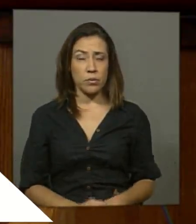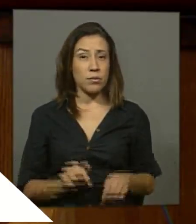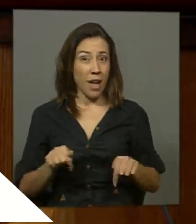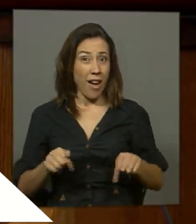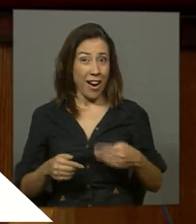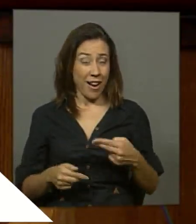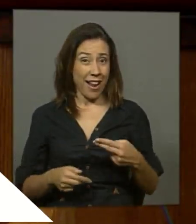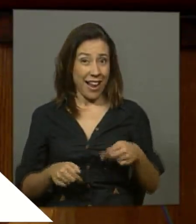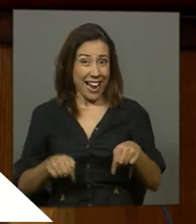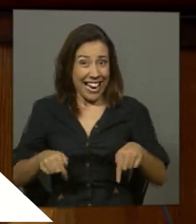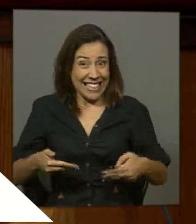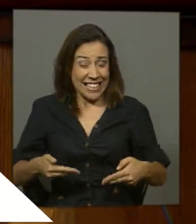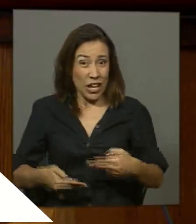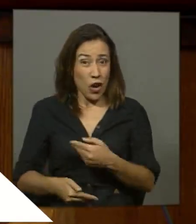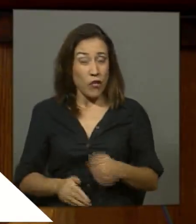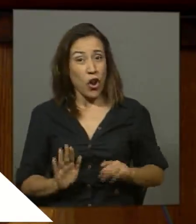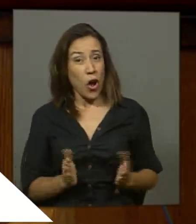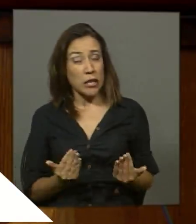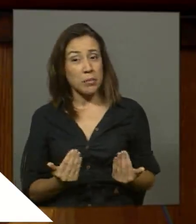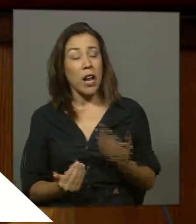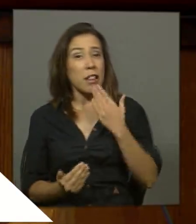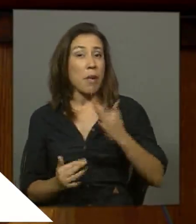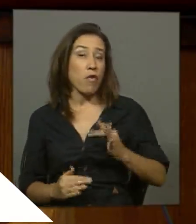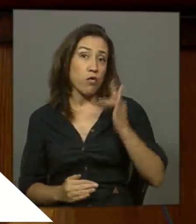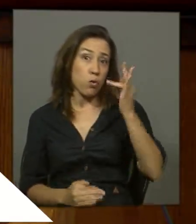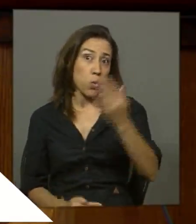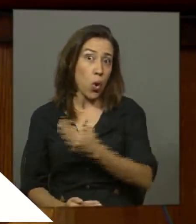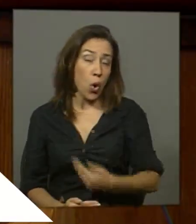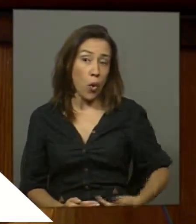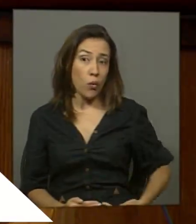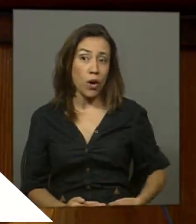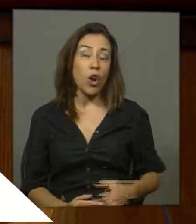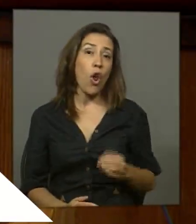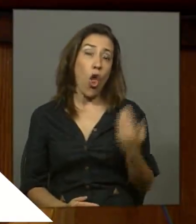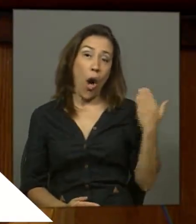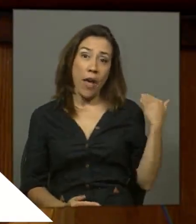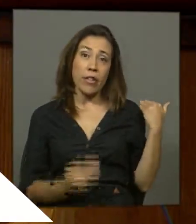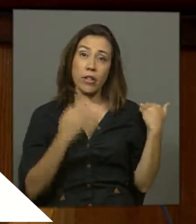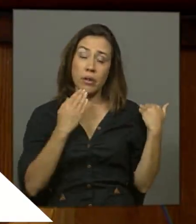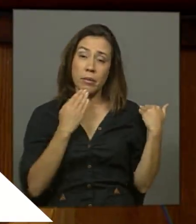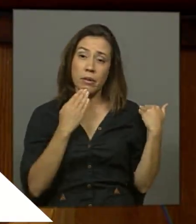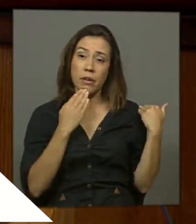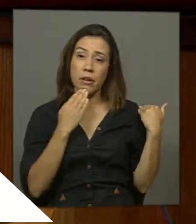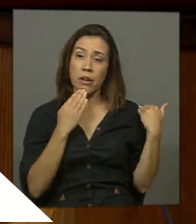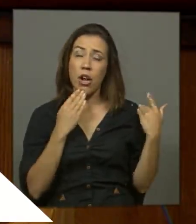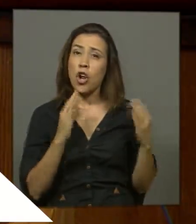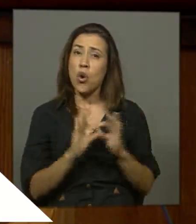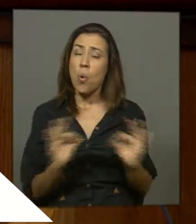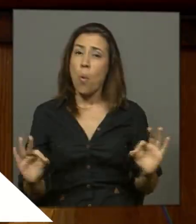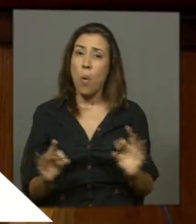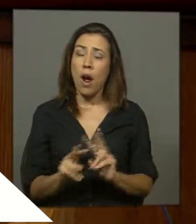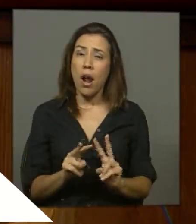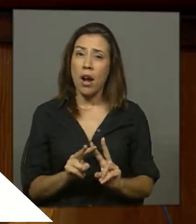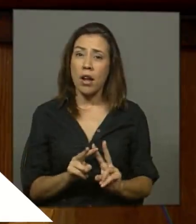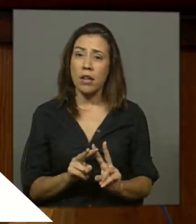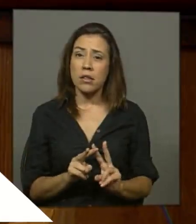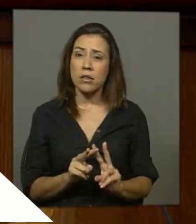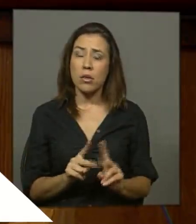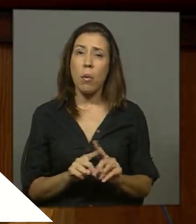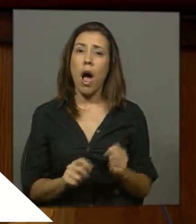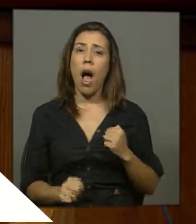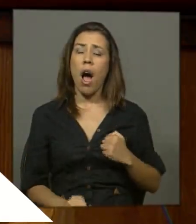gobierno este gobierno Espero que los otros también los que le han precedido no han actuado nunca con una